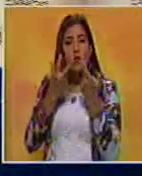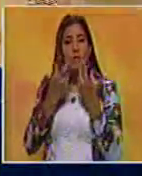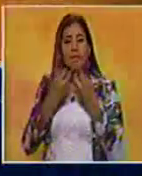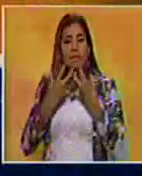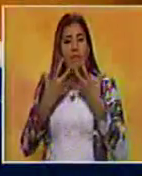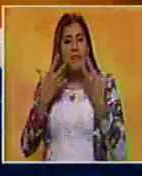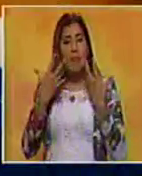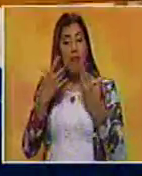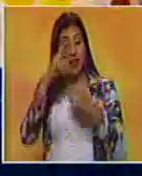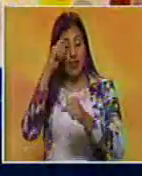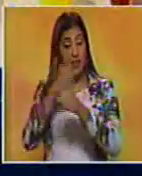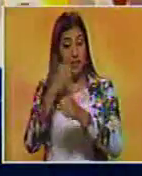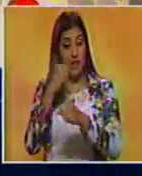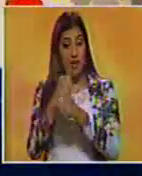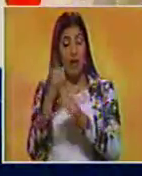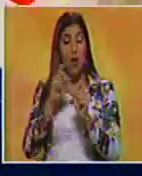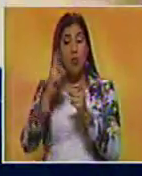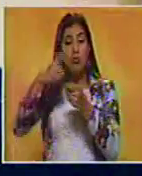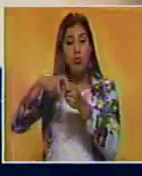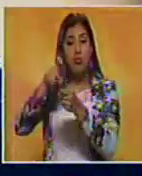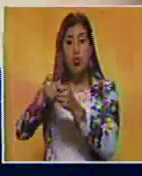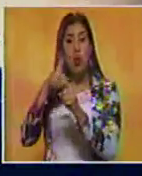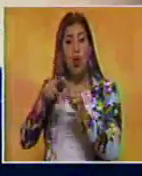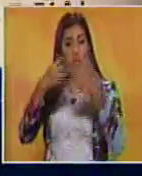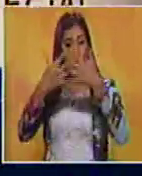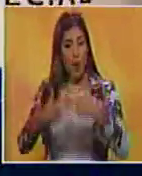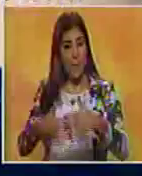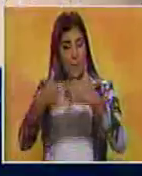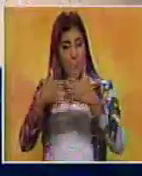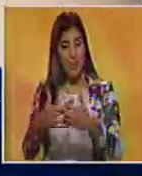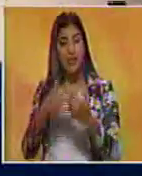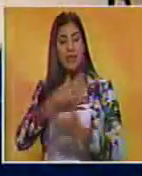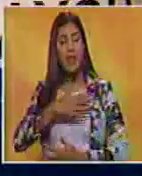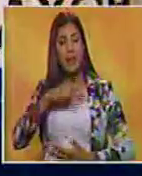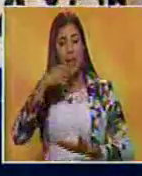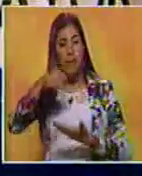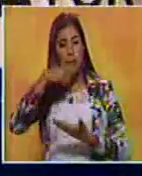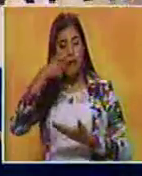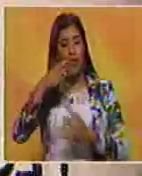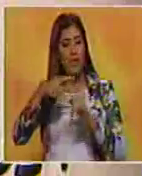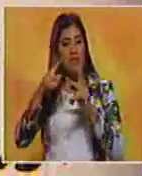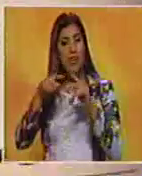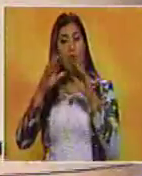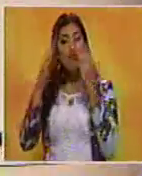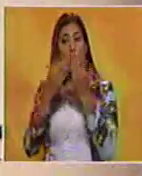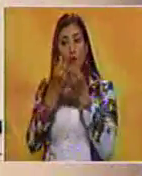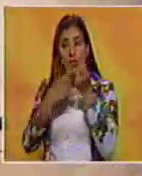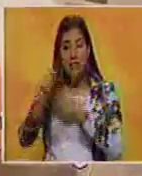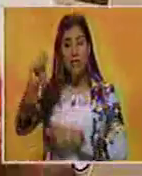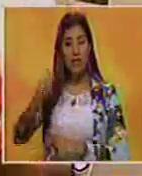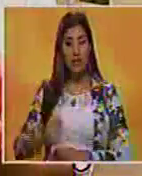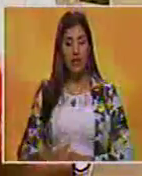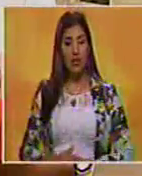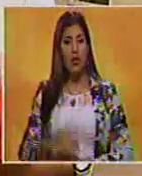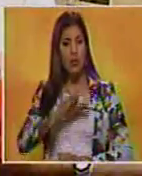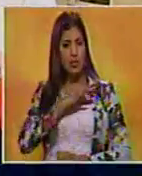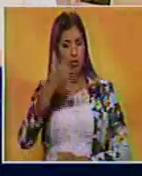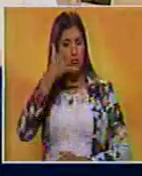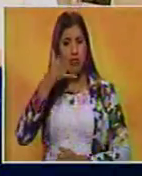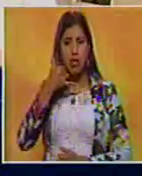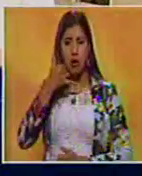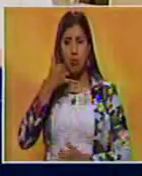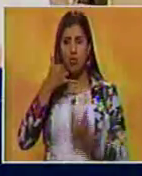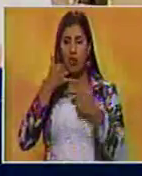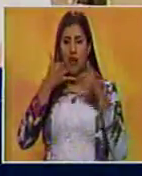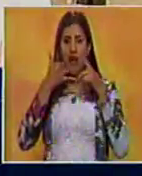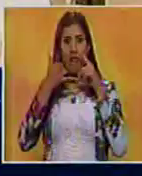conectan. Su producto lo incorporan otros emprendedores y lo disfrutan en muchas partes del mundo. Una señora me llamó